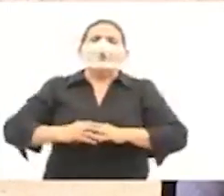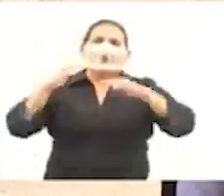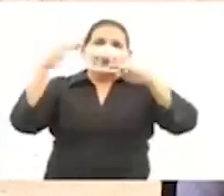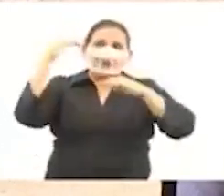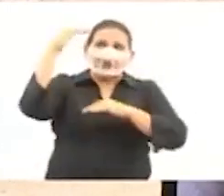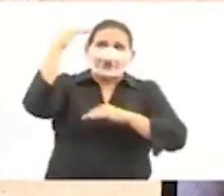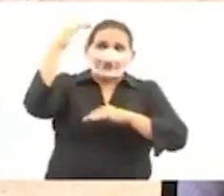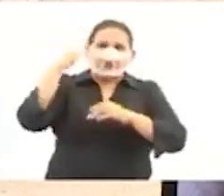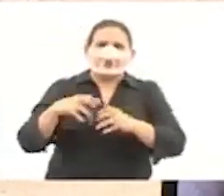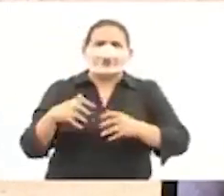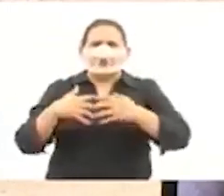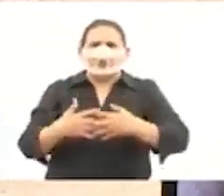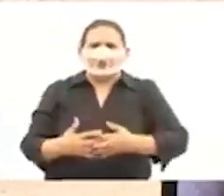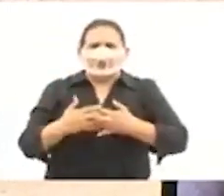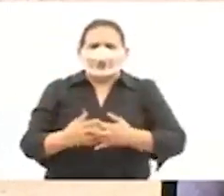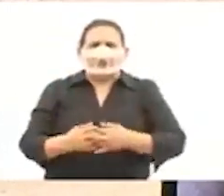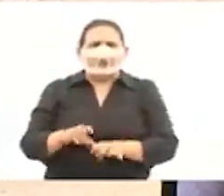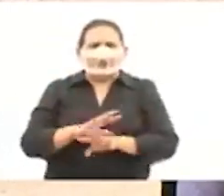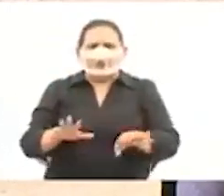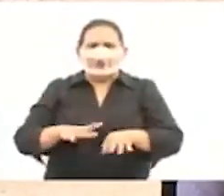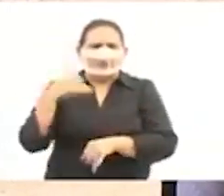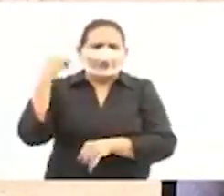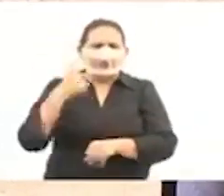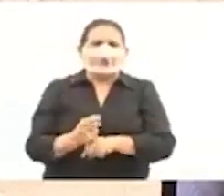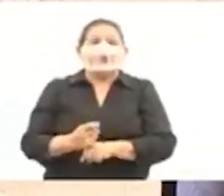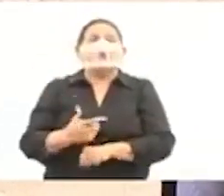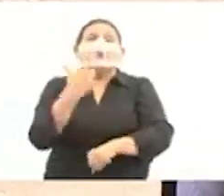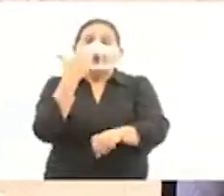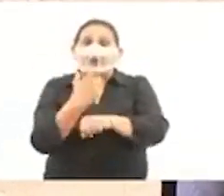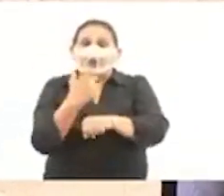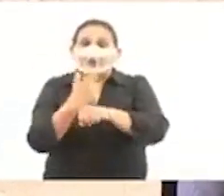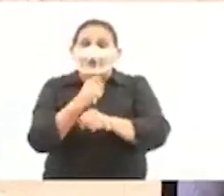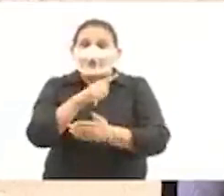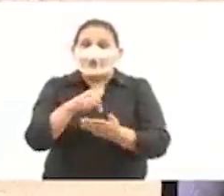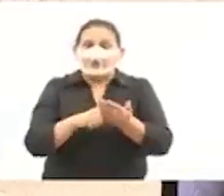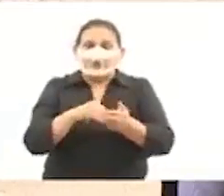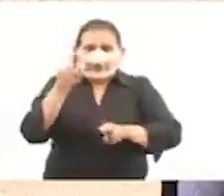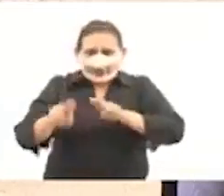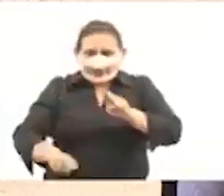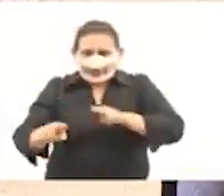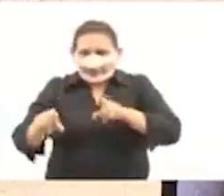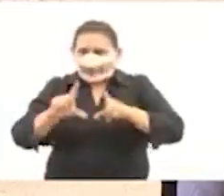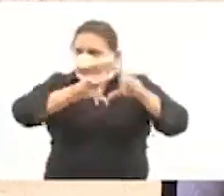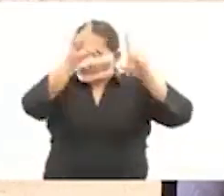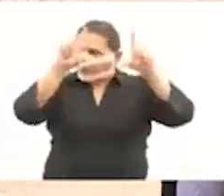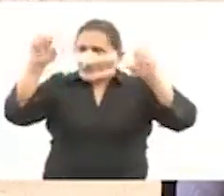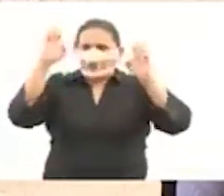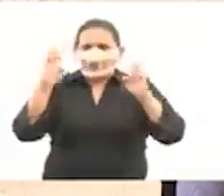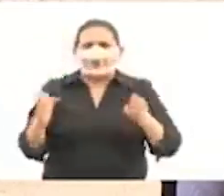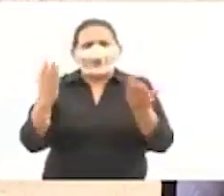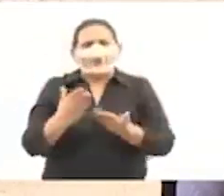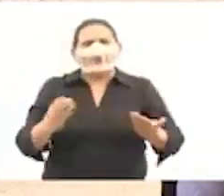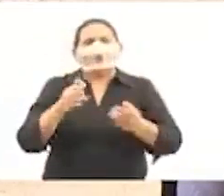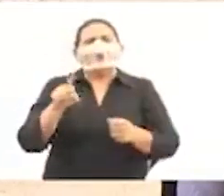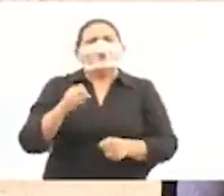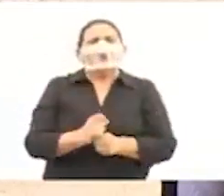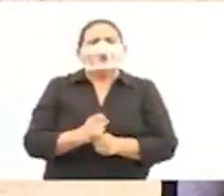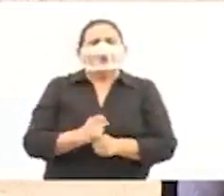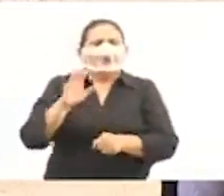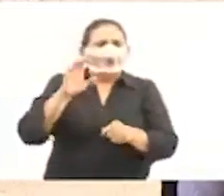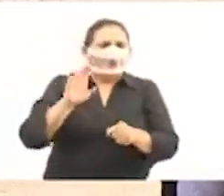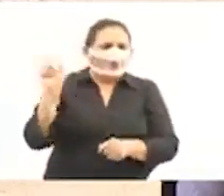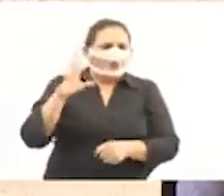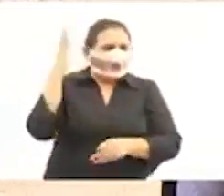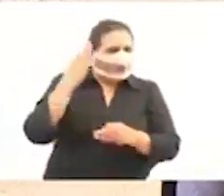ya yucatán también en séptimo lugar a nivel nacional y todo esto lo estamos haciendo con una meta muy clara y es que cuando